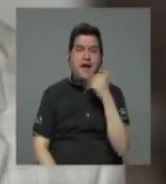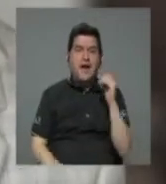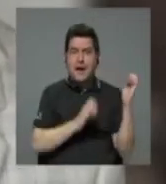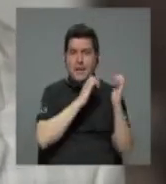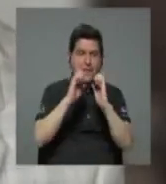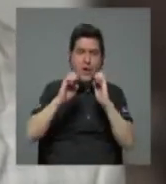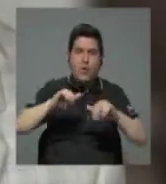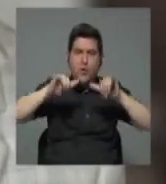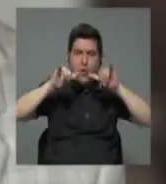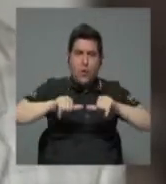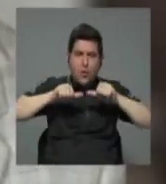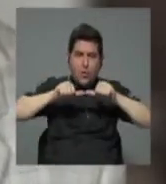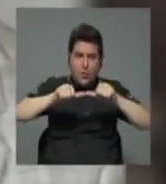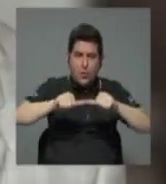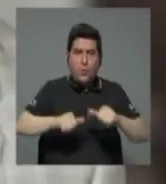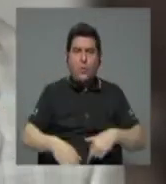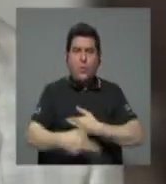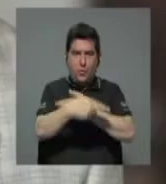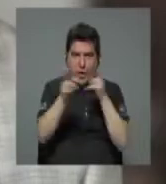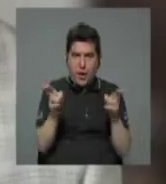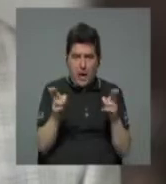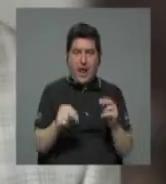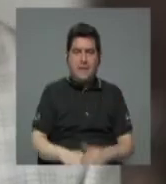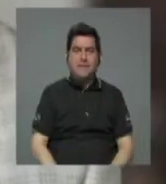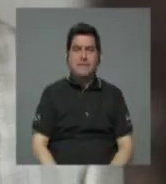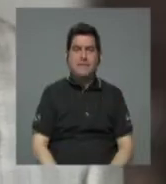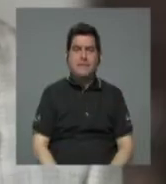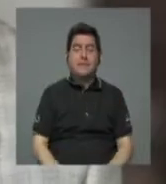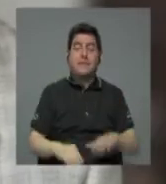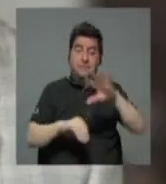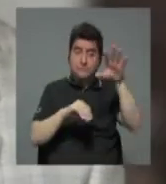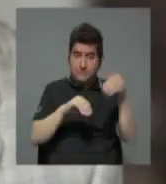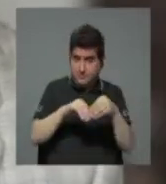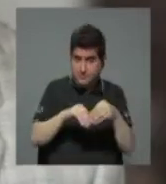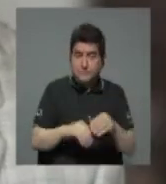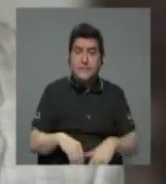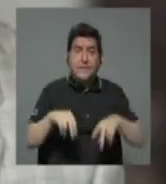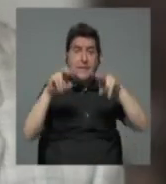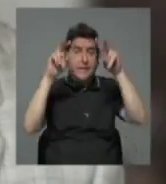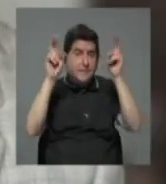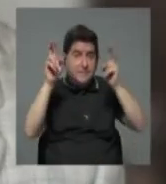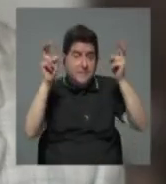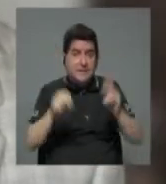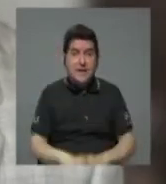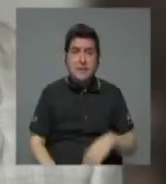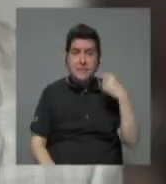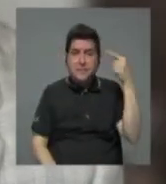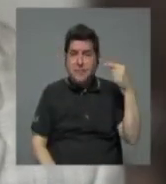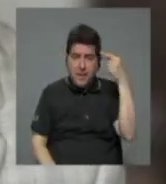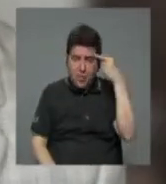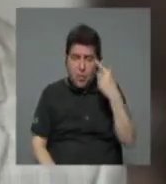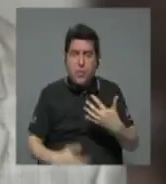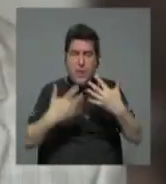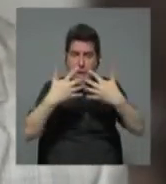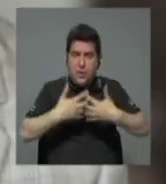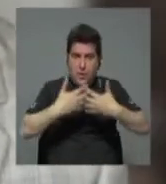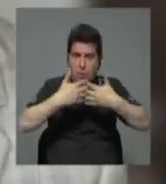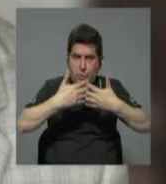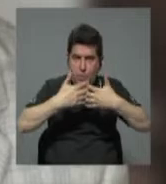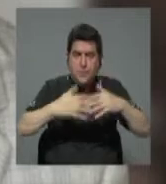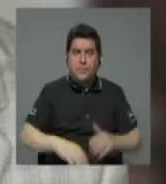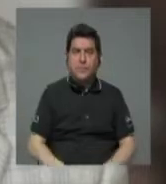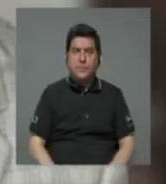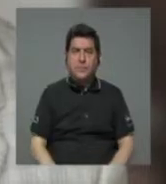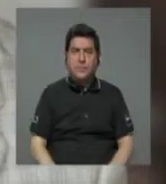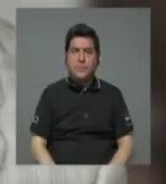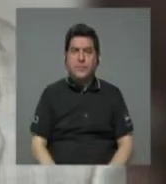estrategia de sostenibilidad de la región. Por otro lado, hablamos del tema del gobierno corporativo desde